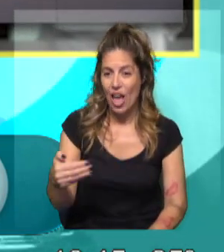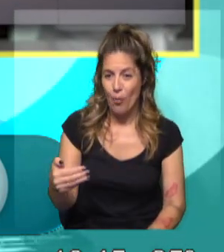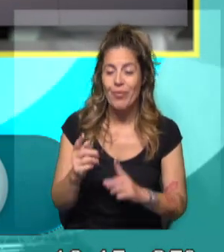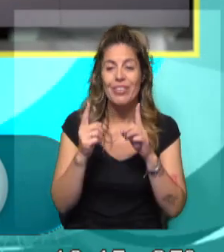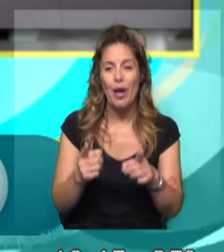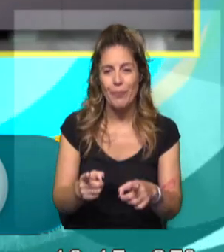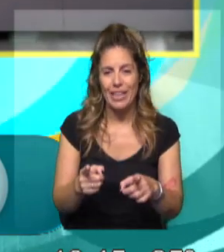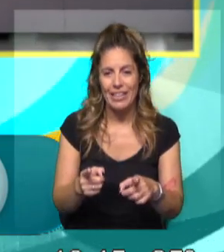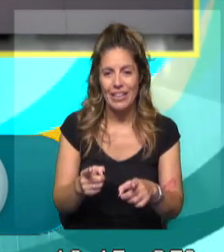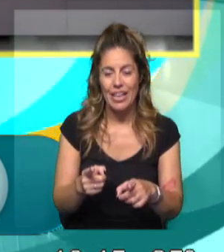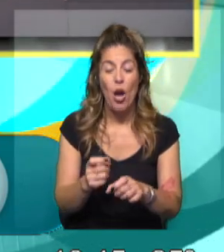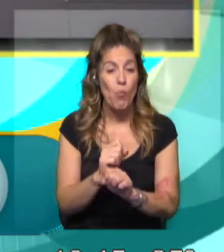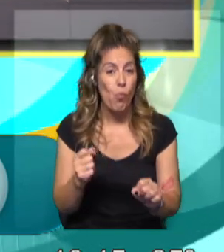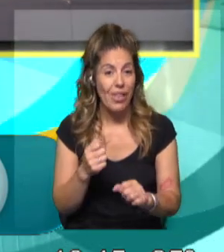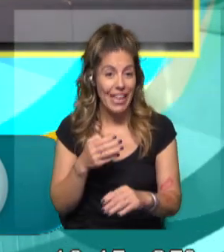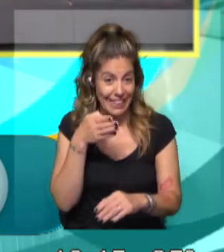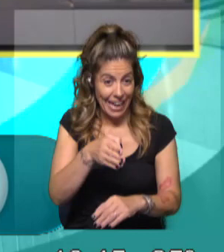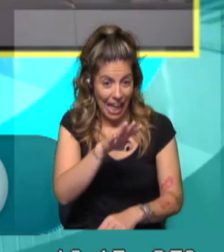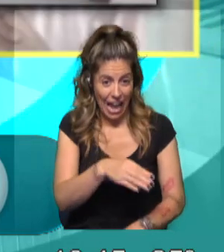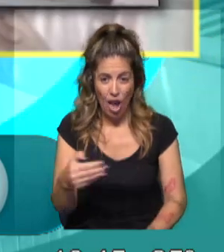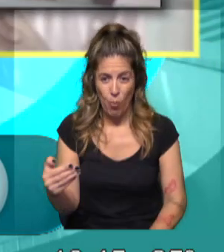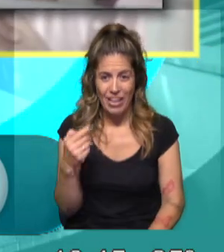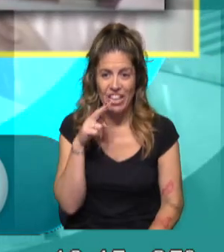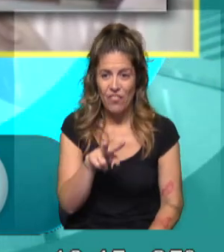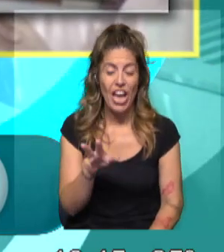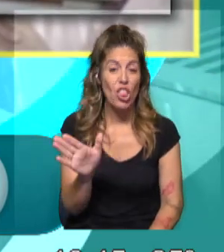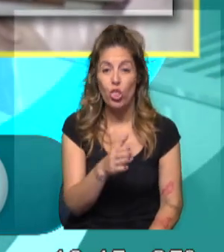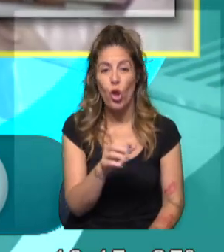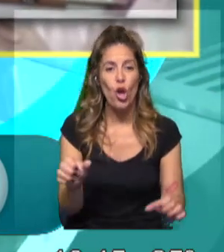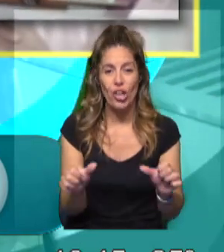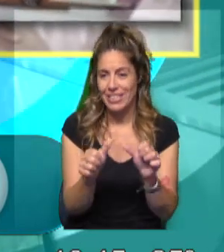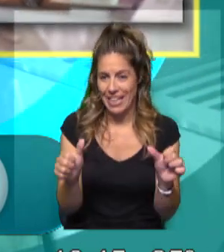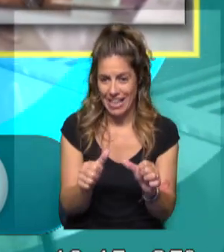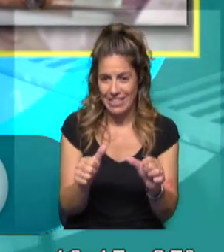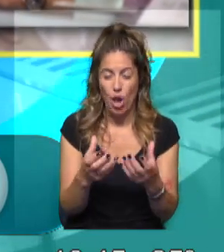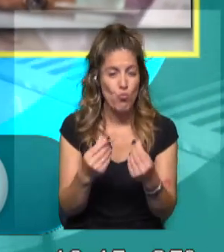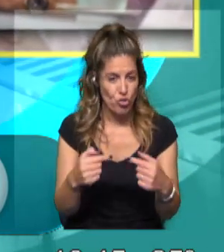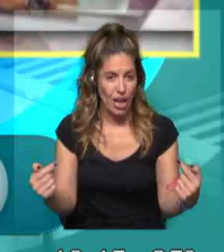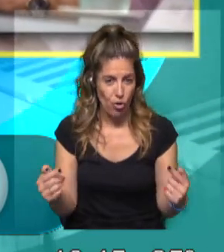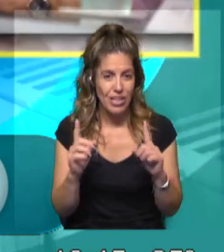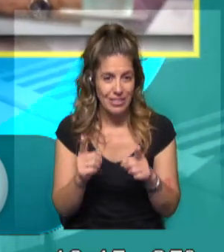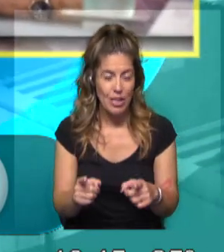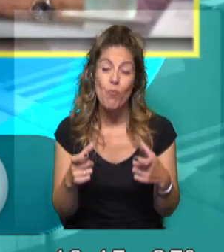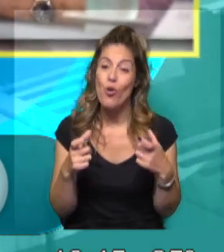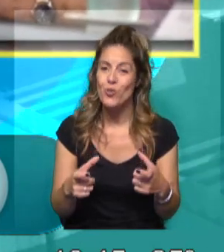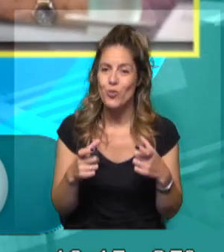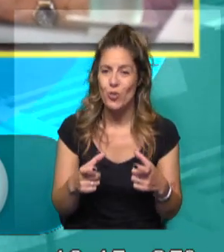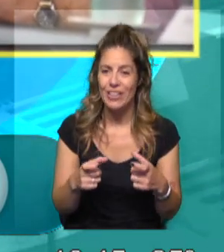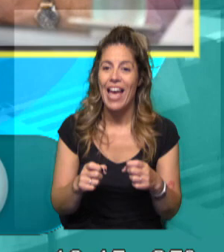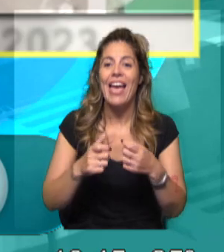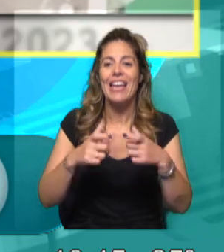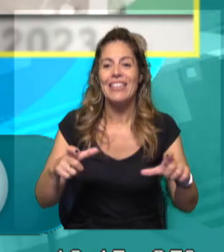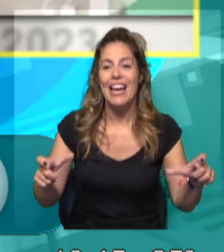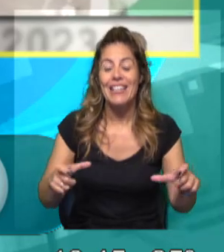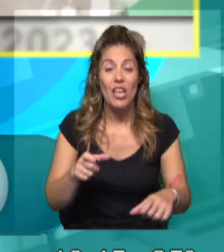saliendo Totalmente. En gráficos para que la gente entre a la web y ahí vea todo lo que hay porque es un disparate. Es mucha cosa, por suerte. Y bueno, y ha crecido porque la